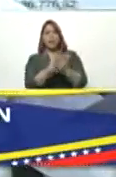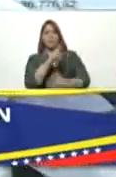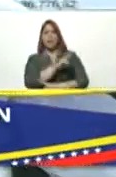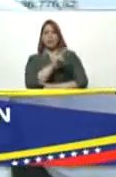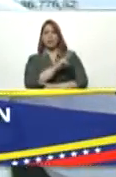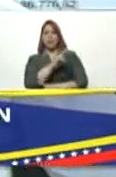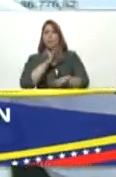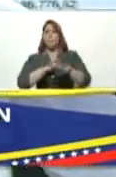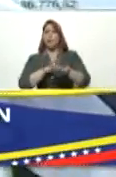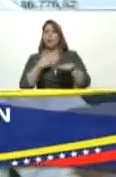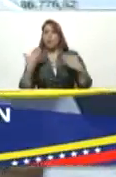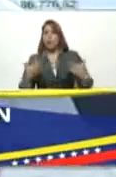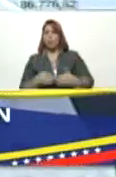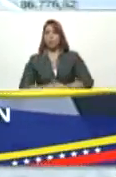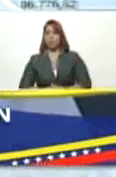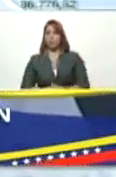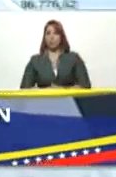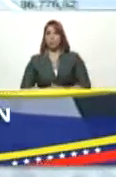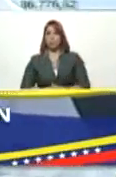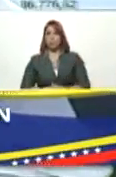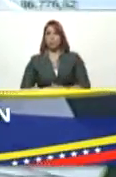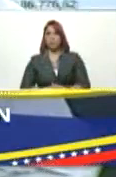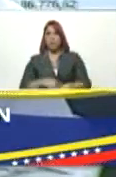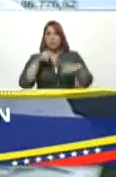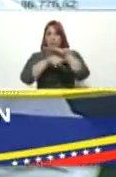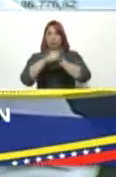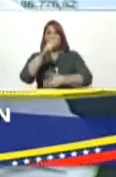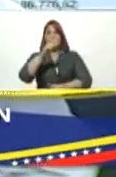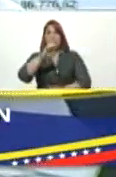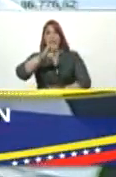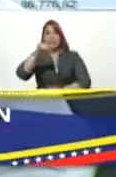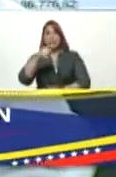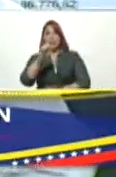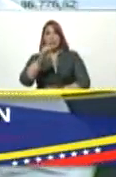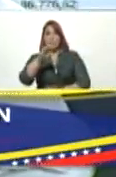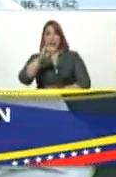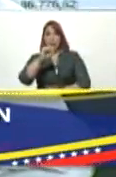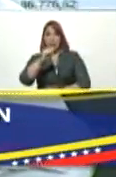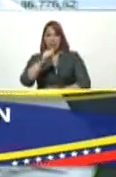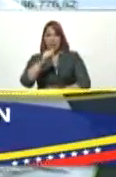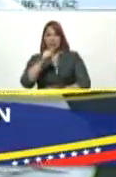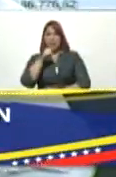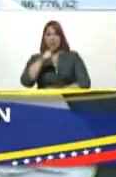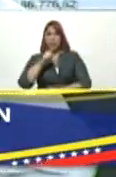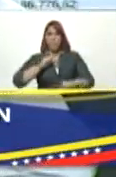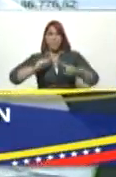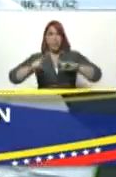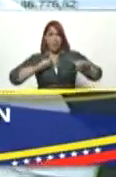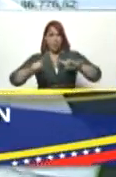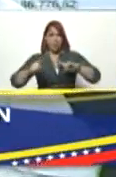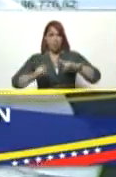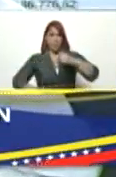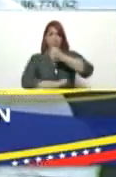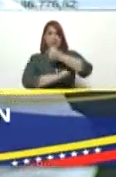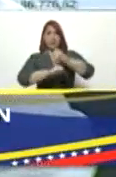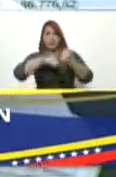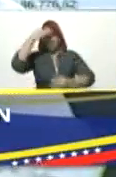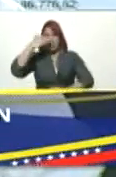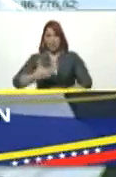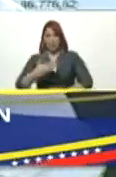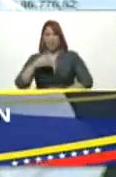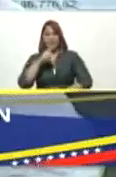colocaron en Tejería, cómo estaban preparando una base paramilitar en Tejería para atacar